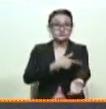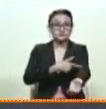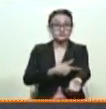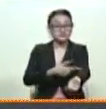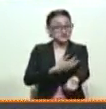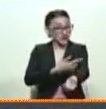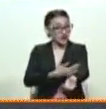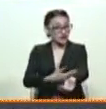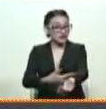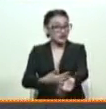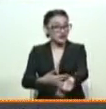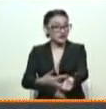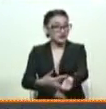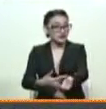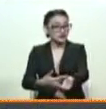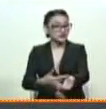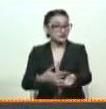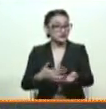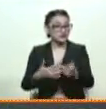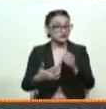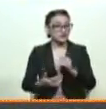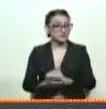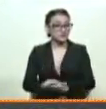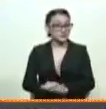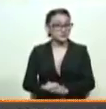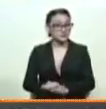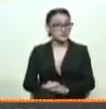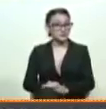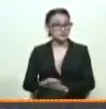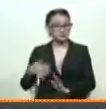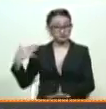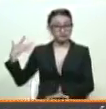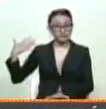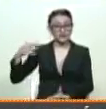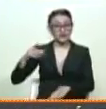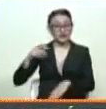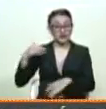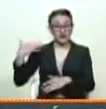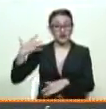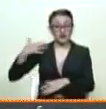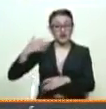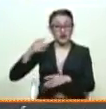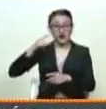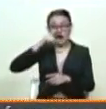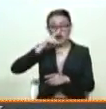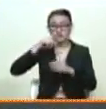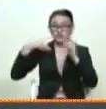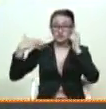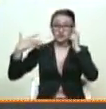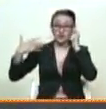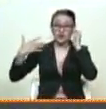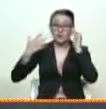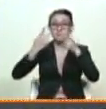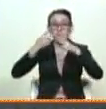venas, todavía allí, después de tanto tiempo, tantos años de paz, eso está